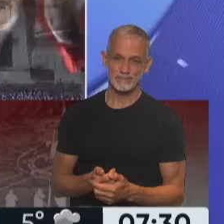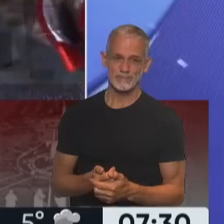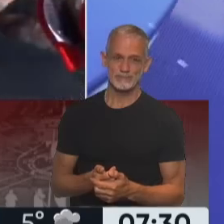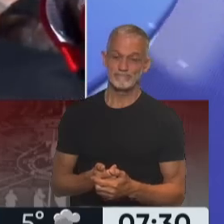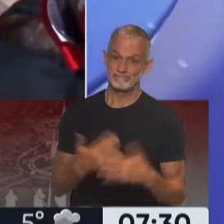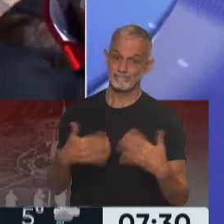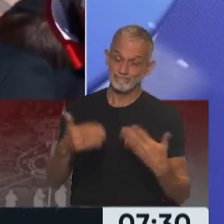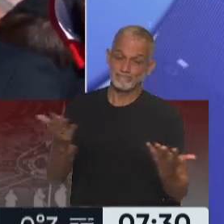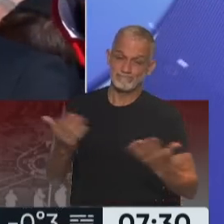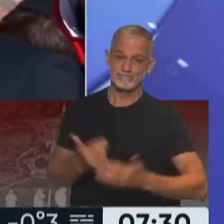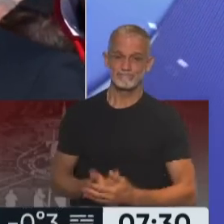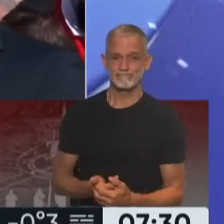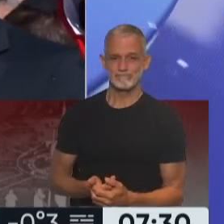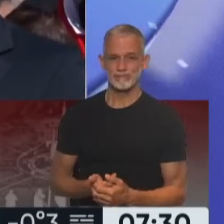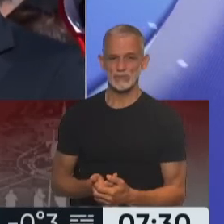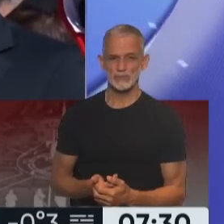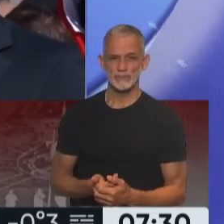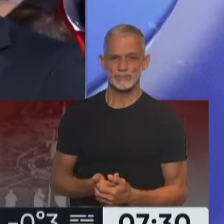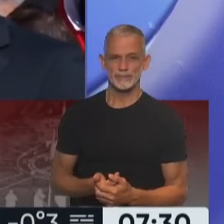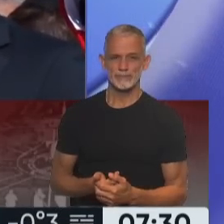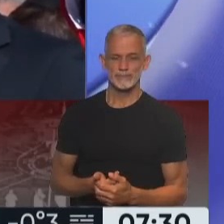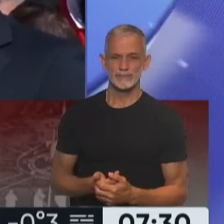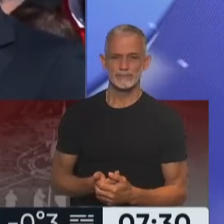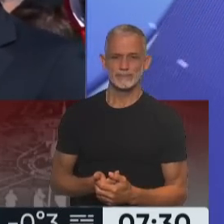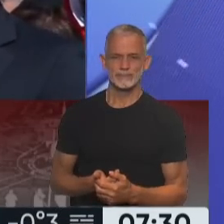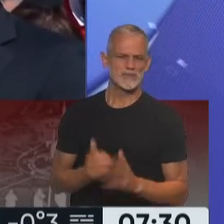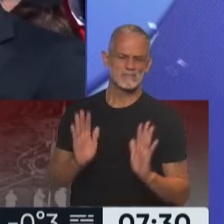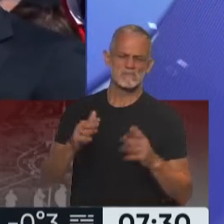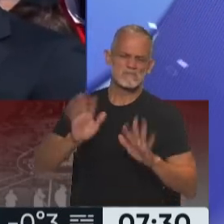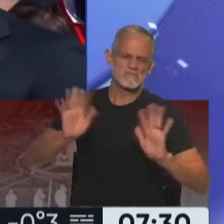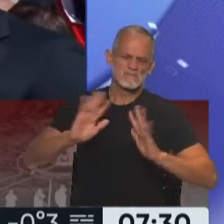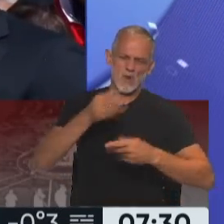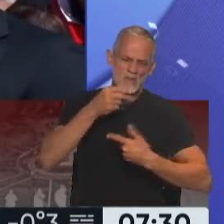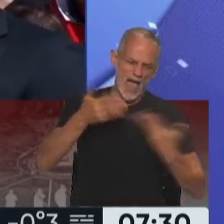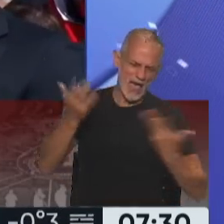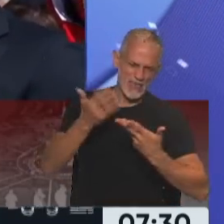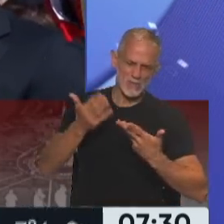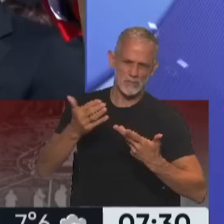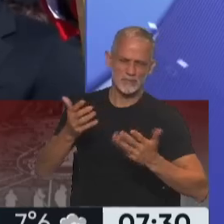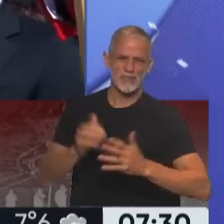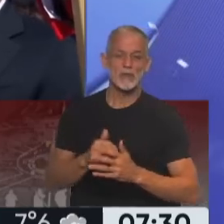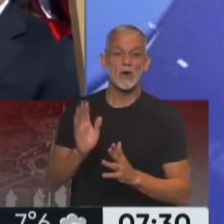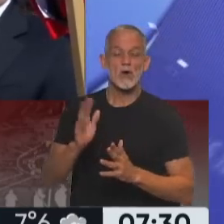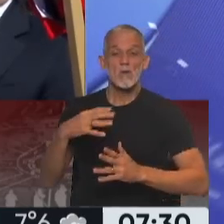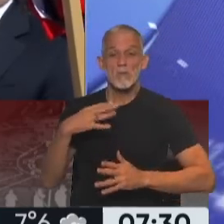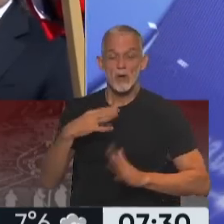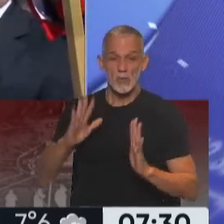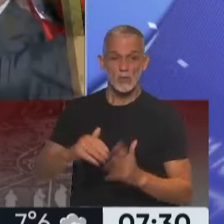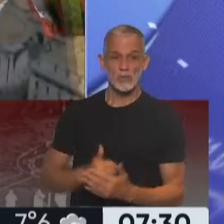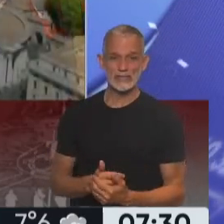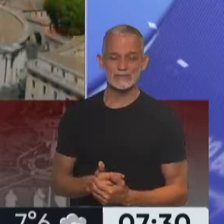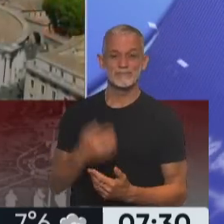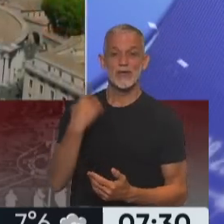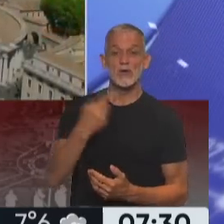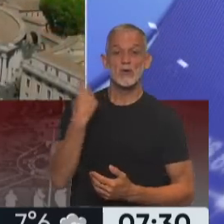una realidad esto, lamentablemente. No va a pasar nada. No va a pero- pasar nada, pero claro. Y también otra cosa,